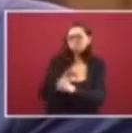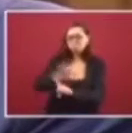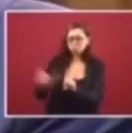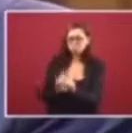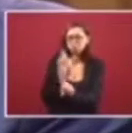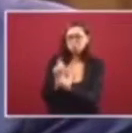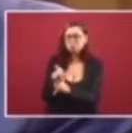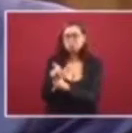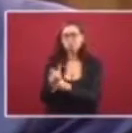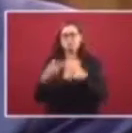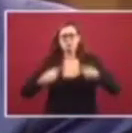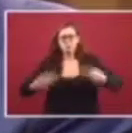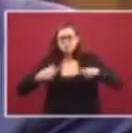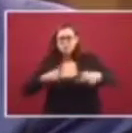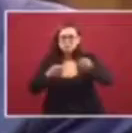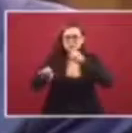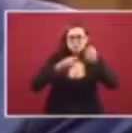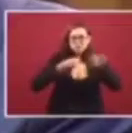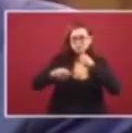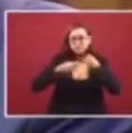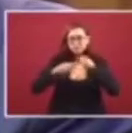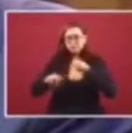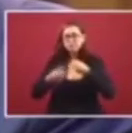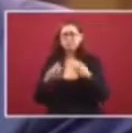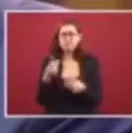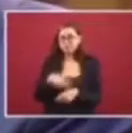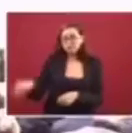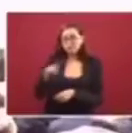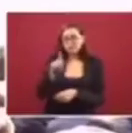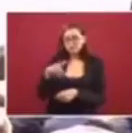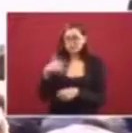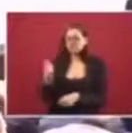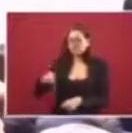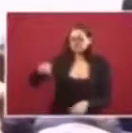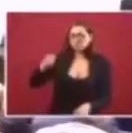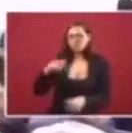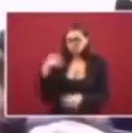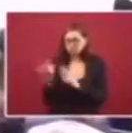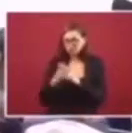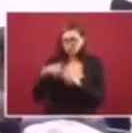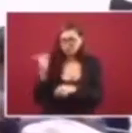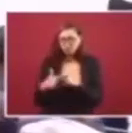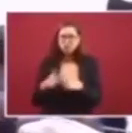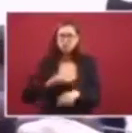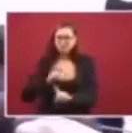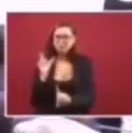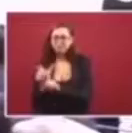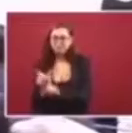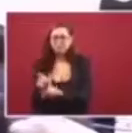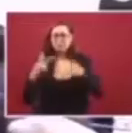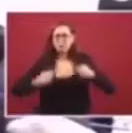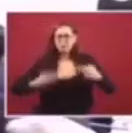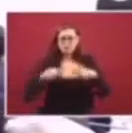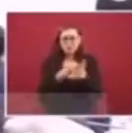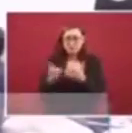requiere inversión y que no puede, sobre todo, cortarse programas de tajo sin antes hacer una valoración